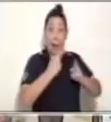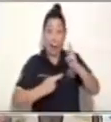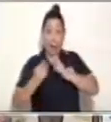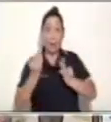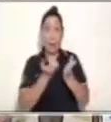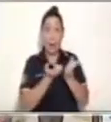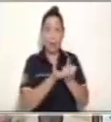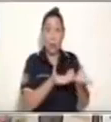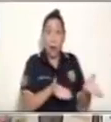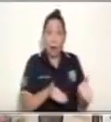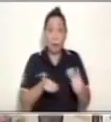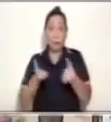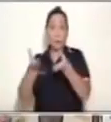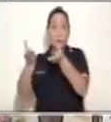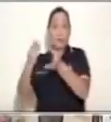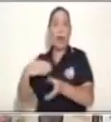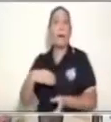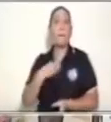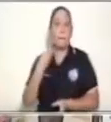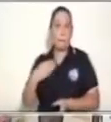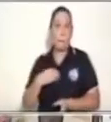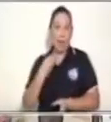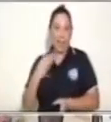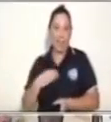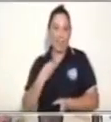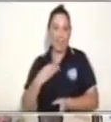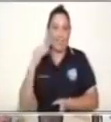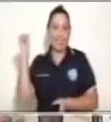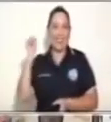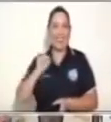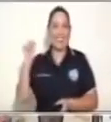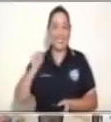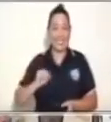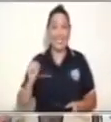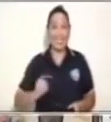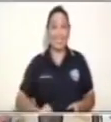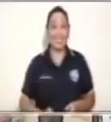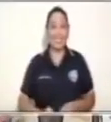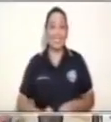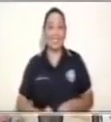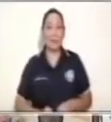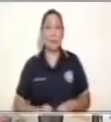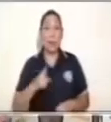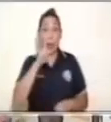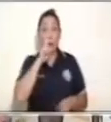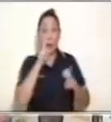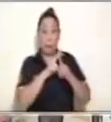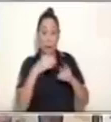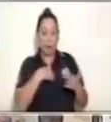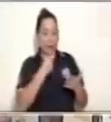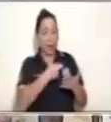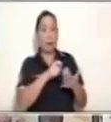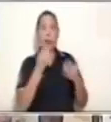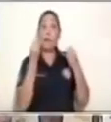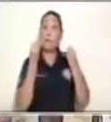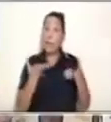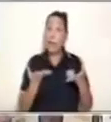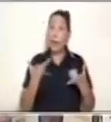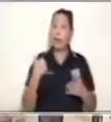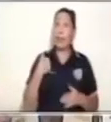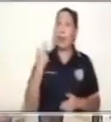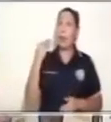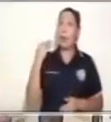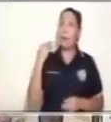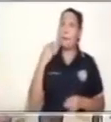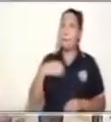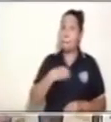a clases tu maestra o maestro te lo pueda calificar y así contarle la historia a